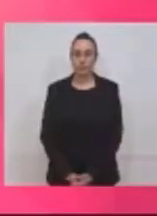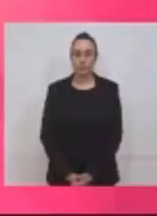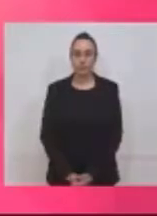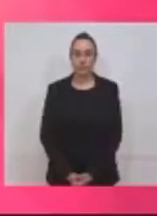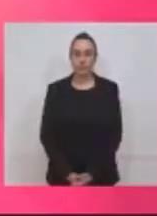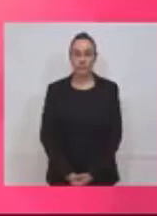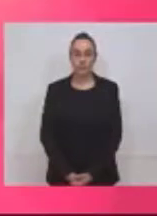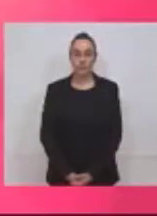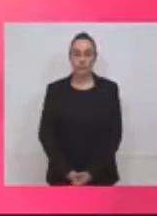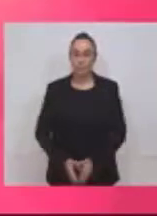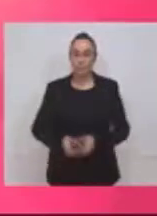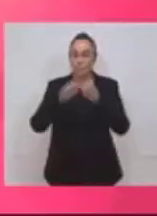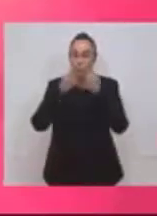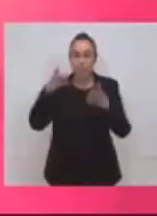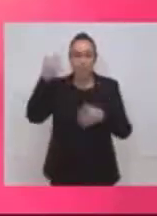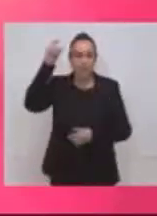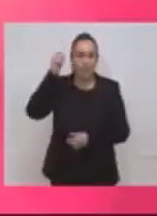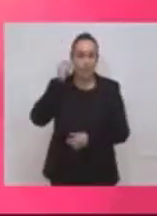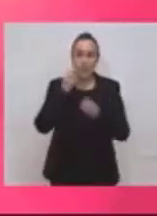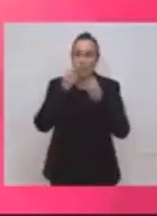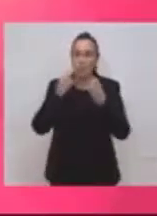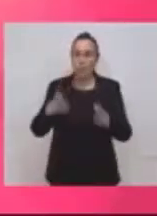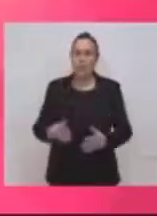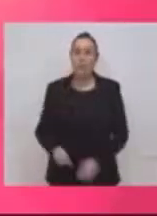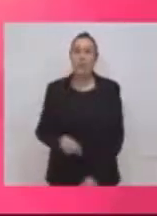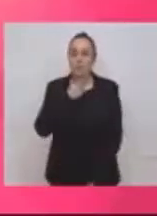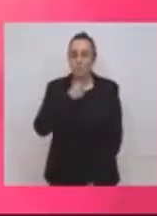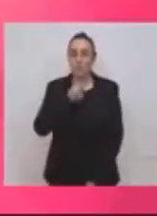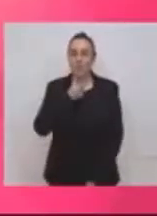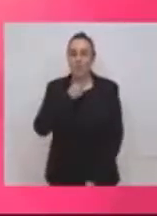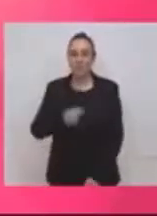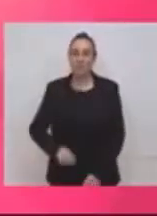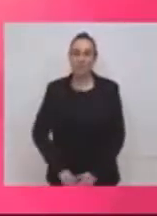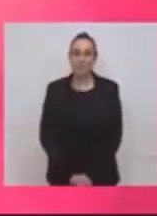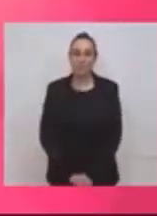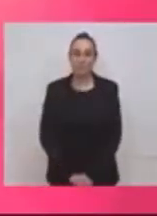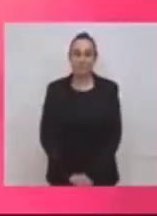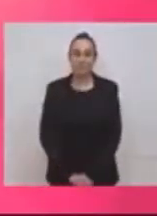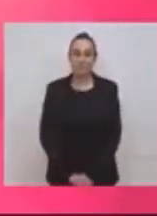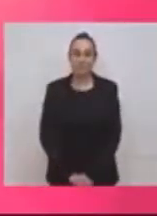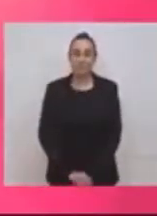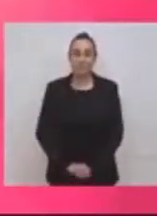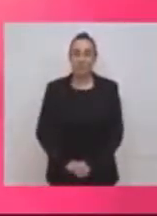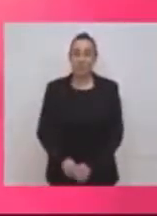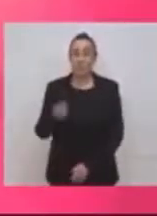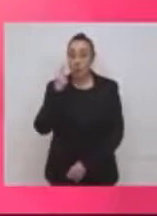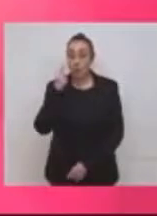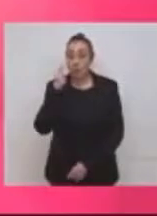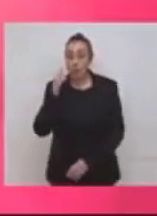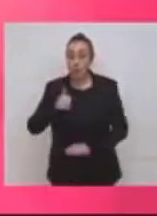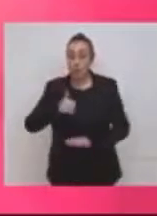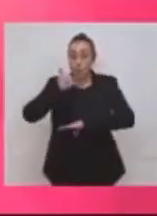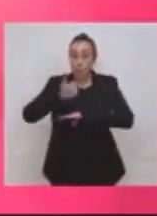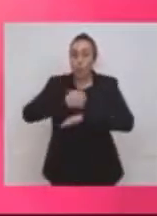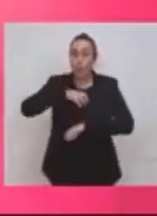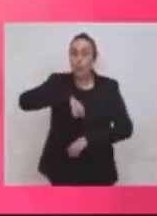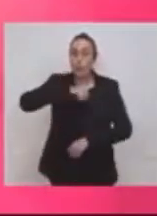Y muy bien, chicos, así nos gusta. Y ya vamos a ver quién está en podium.